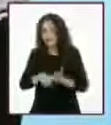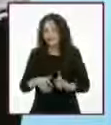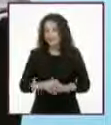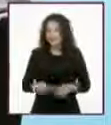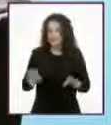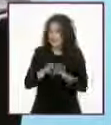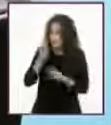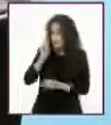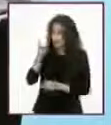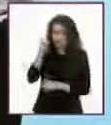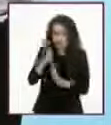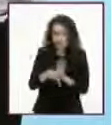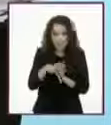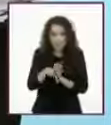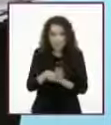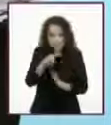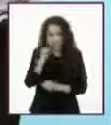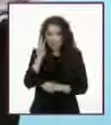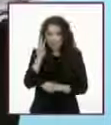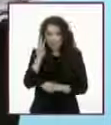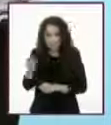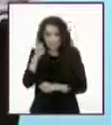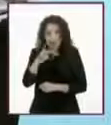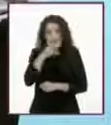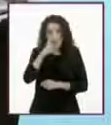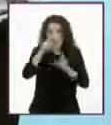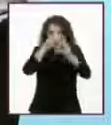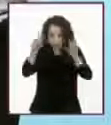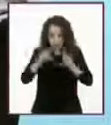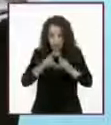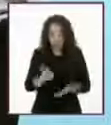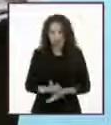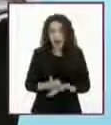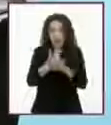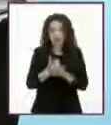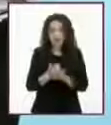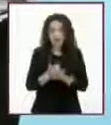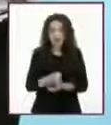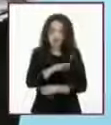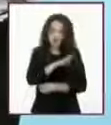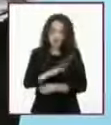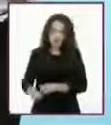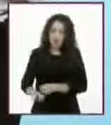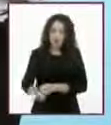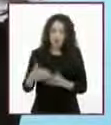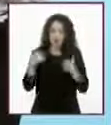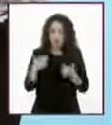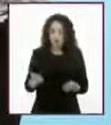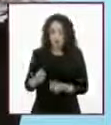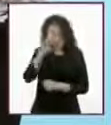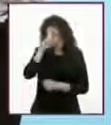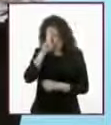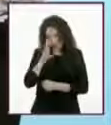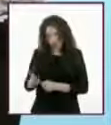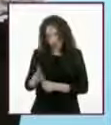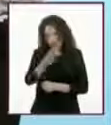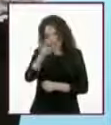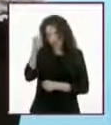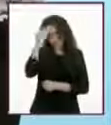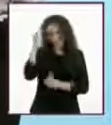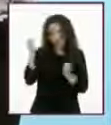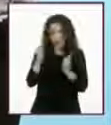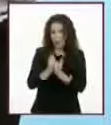Como observaron, las fórmulas de cortesía ayudan a crear un ambiente de respeto o reconocimiento a quienes se